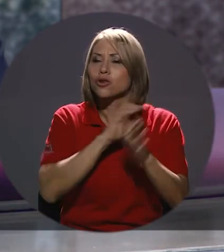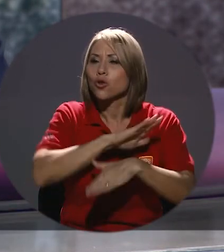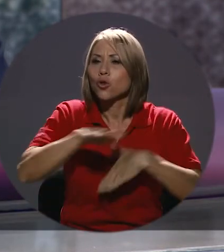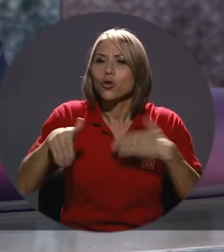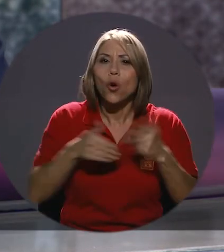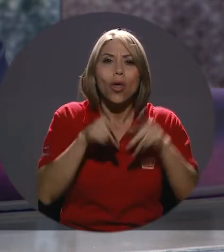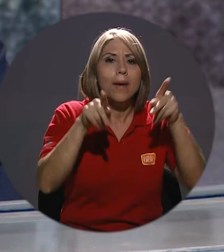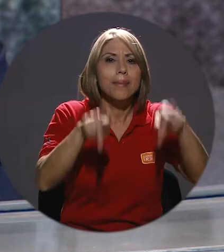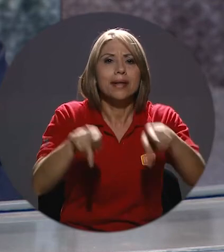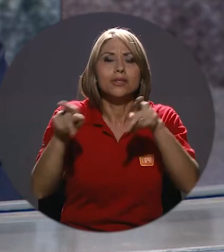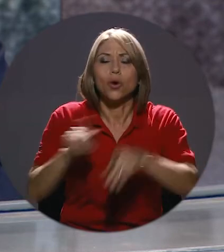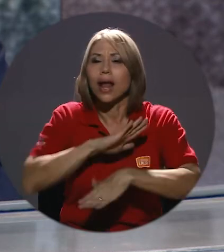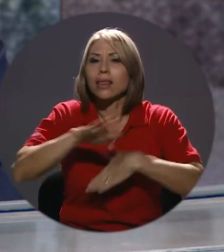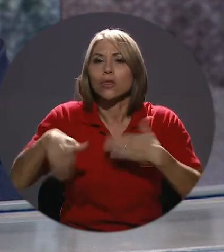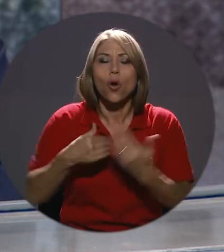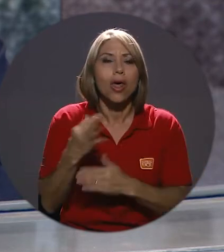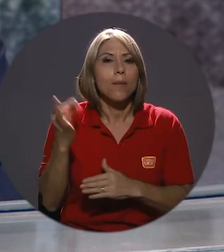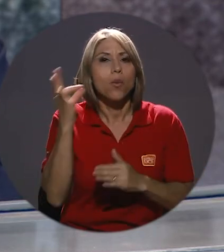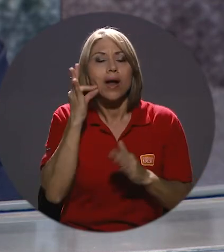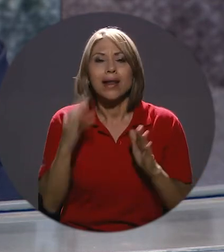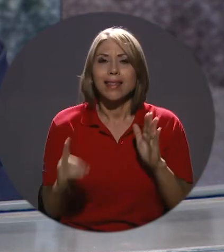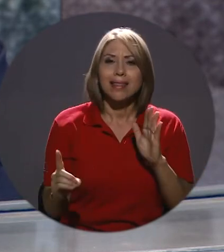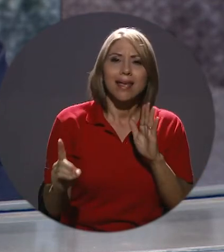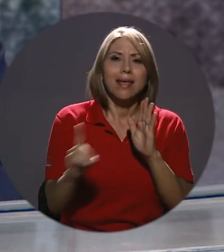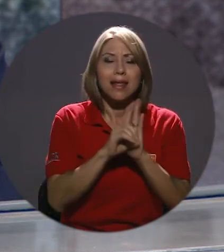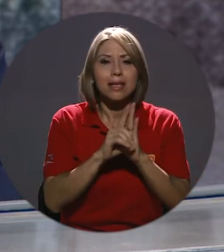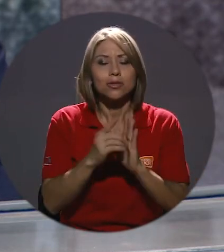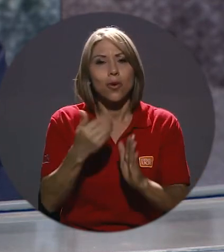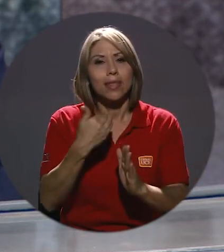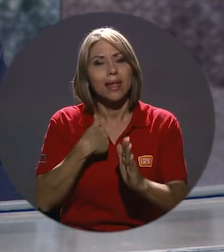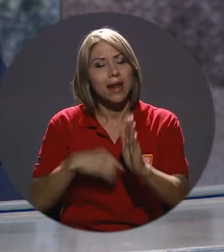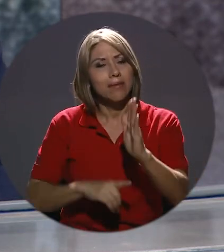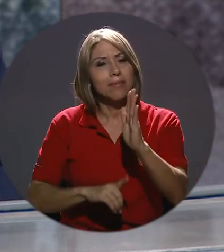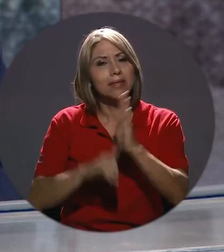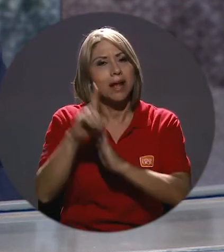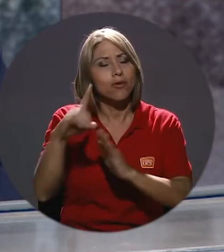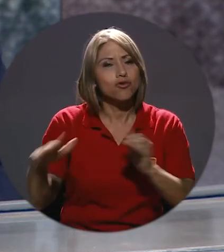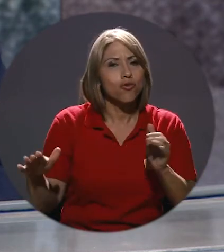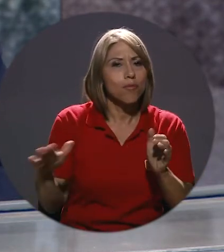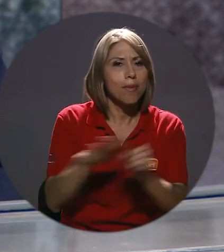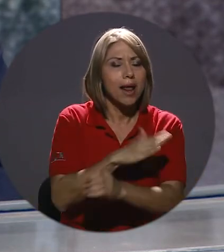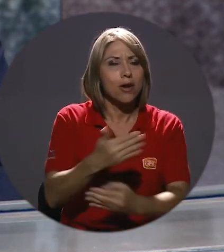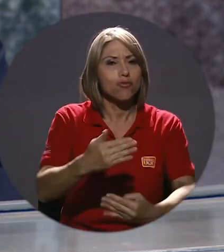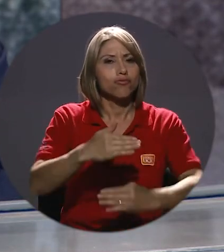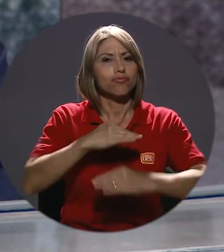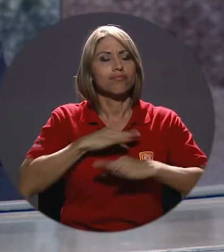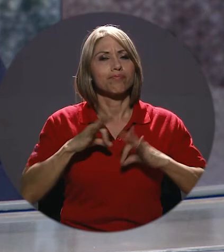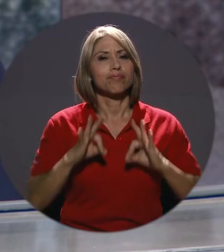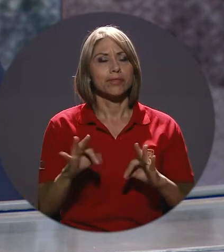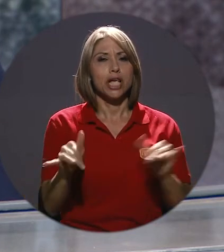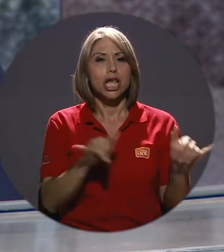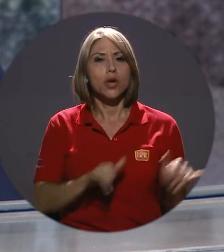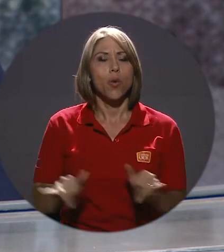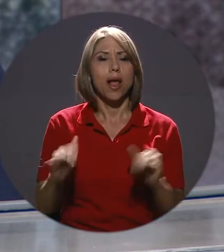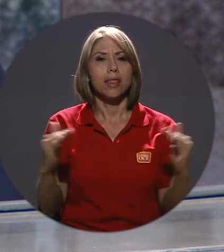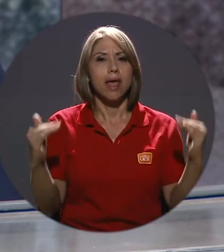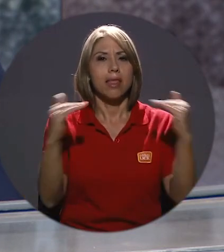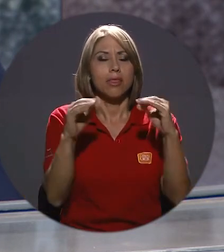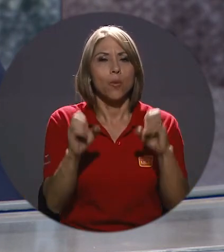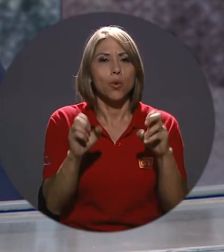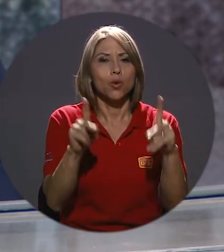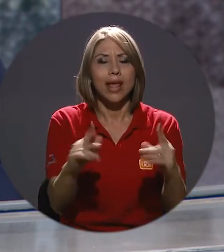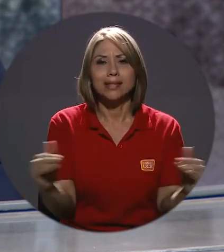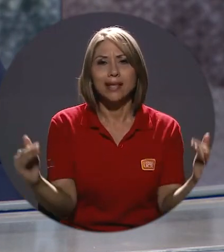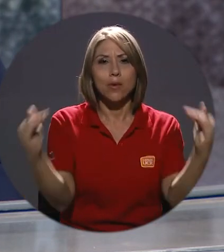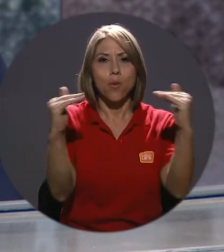toda persona, de toda mujer, a tener un desarrollo pleno, integral, en igualdad de oportunidades y de